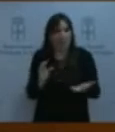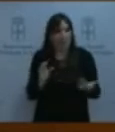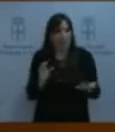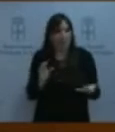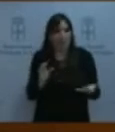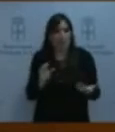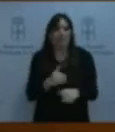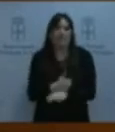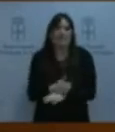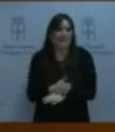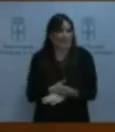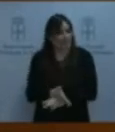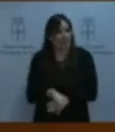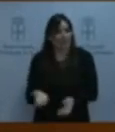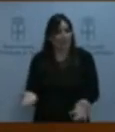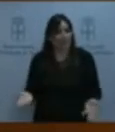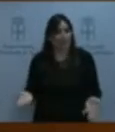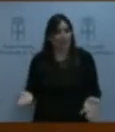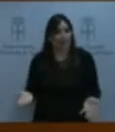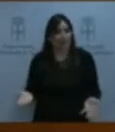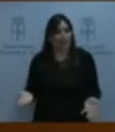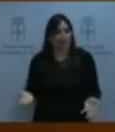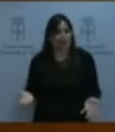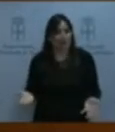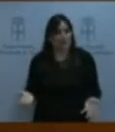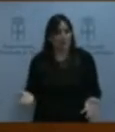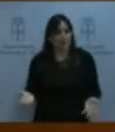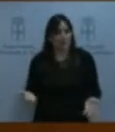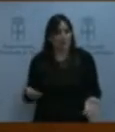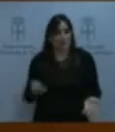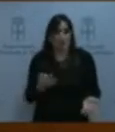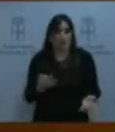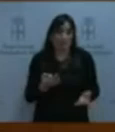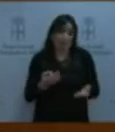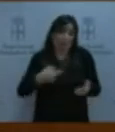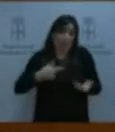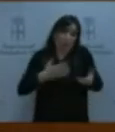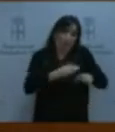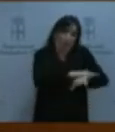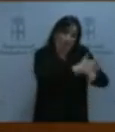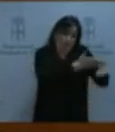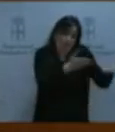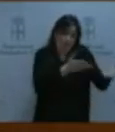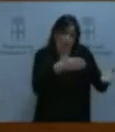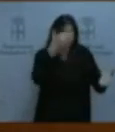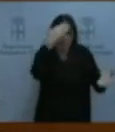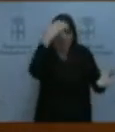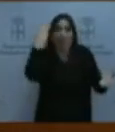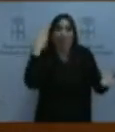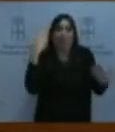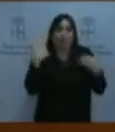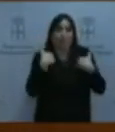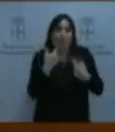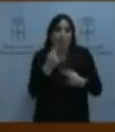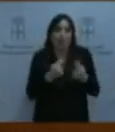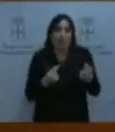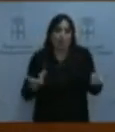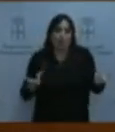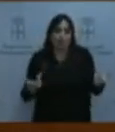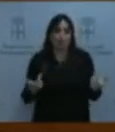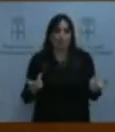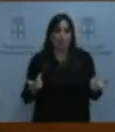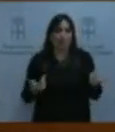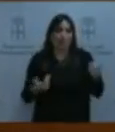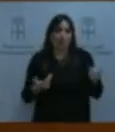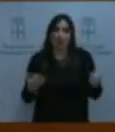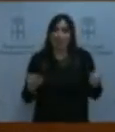y tenemos que ser, o su Gobierno, que es el principal responsable del presupuesto, no olvidemos, tiene que ser, desde nuestro punto de vista, mucho